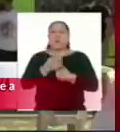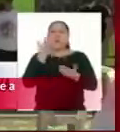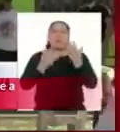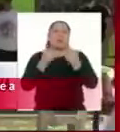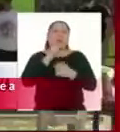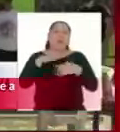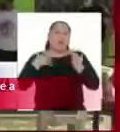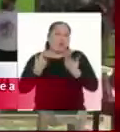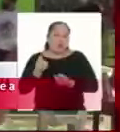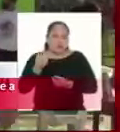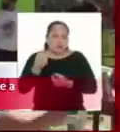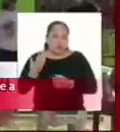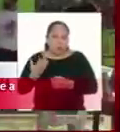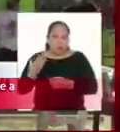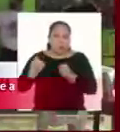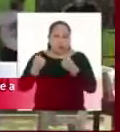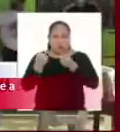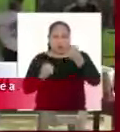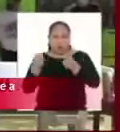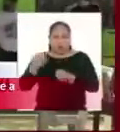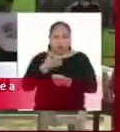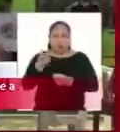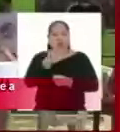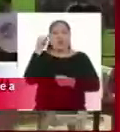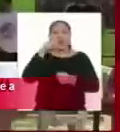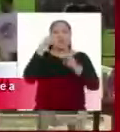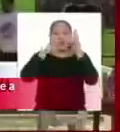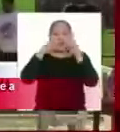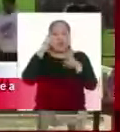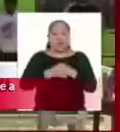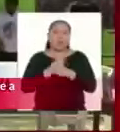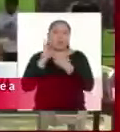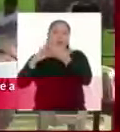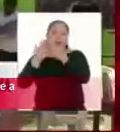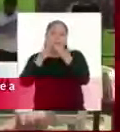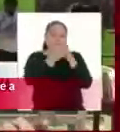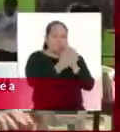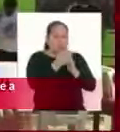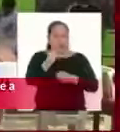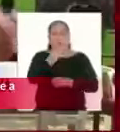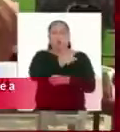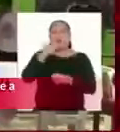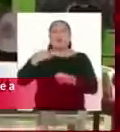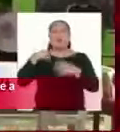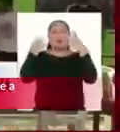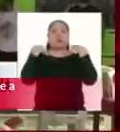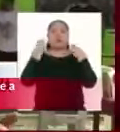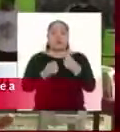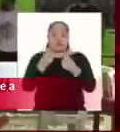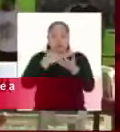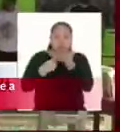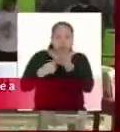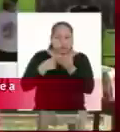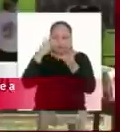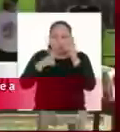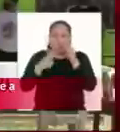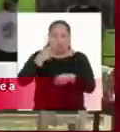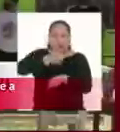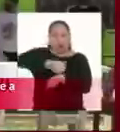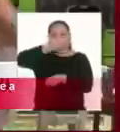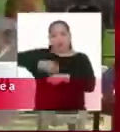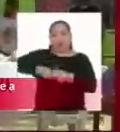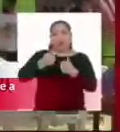no tienen las posibilidades de transporte, y eso se está viendo con las comunidades, con el Ministerio de Salud, con el gobernador